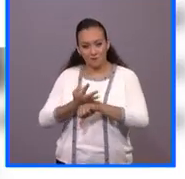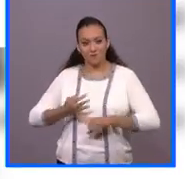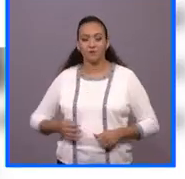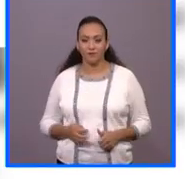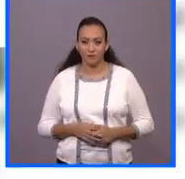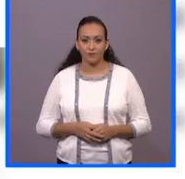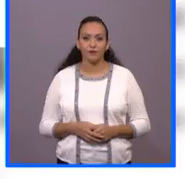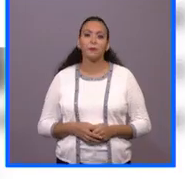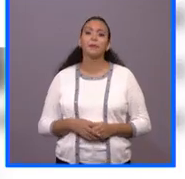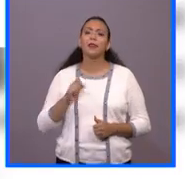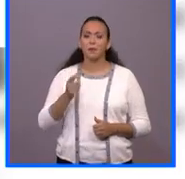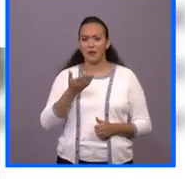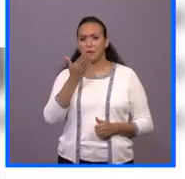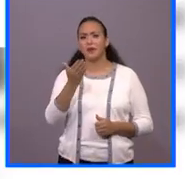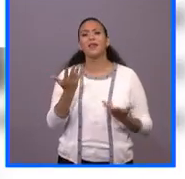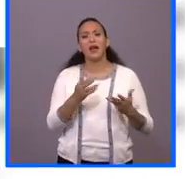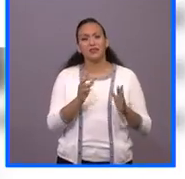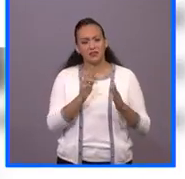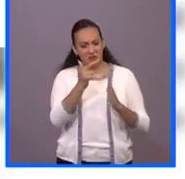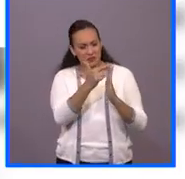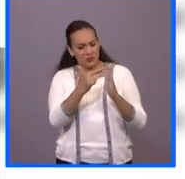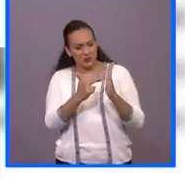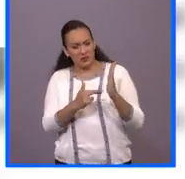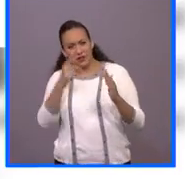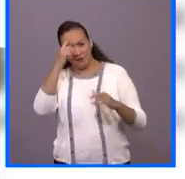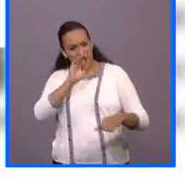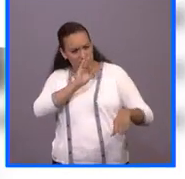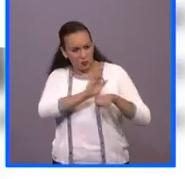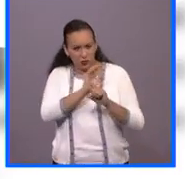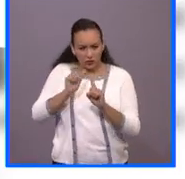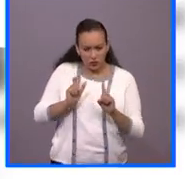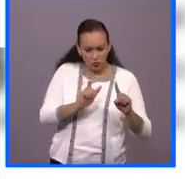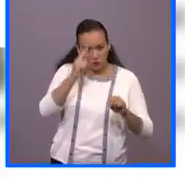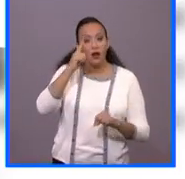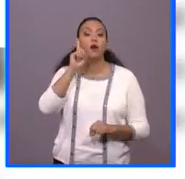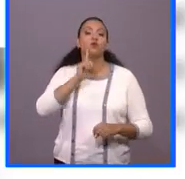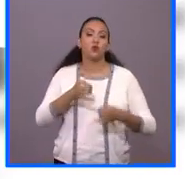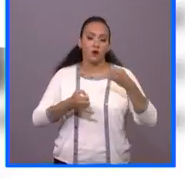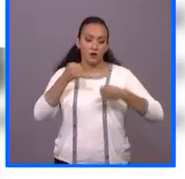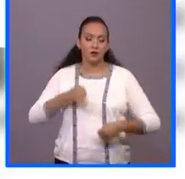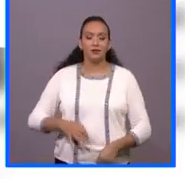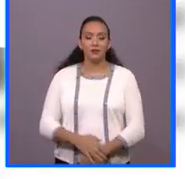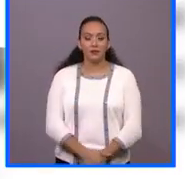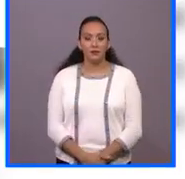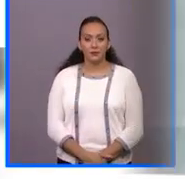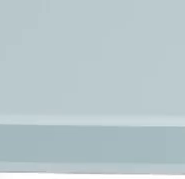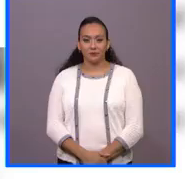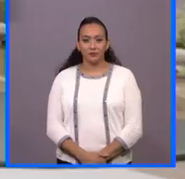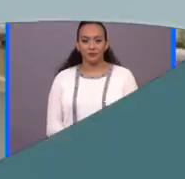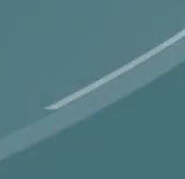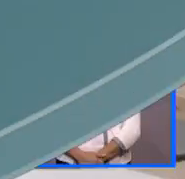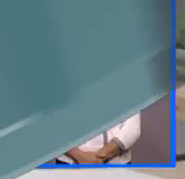responsables. Asimismo, demandaron crear un protocolo especializado de seguridad para mujeres juzgadoras.